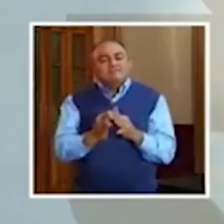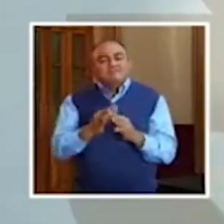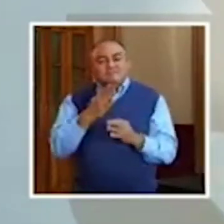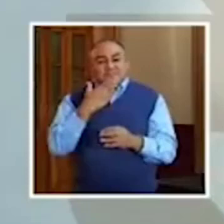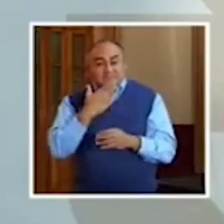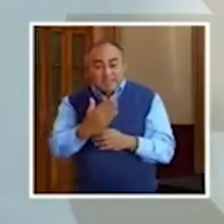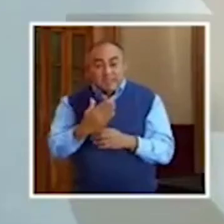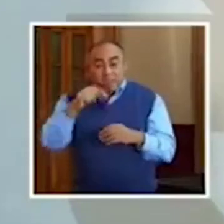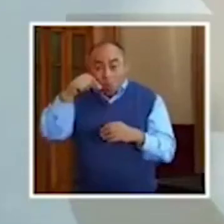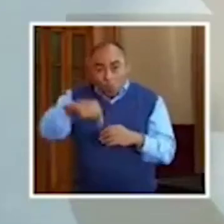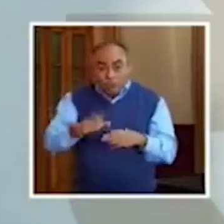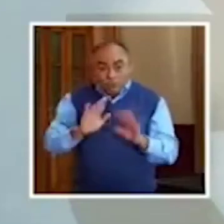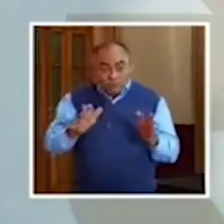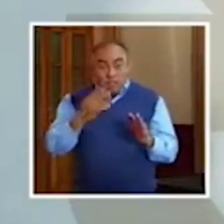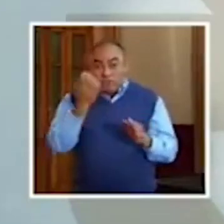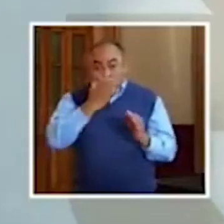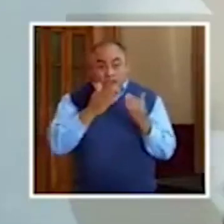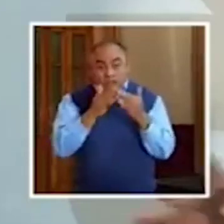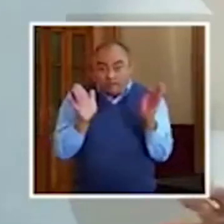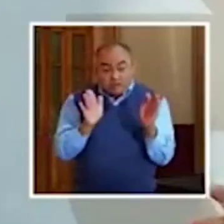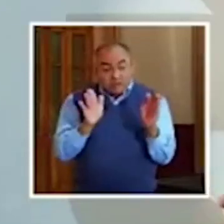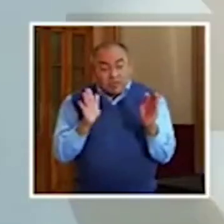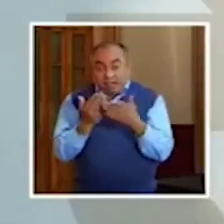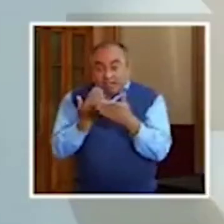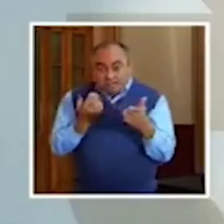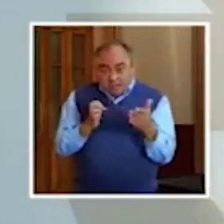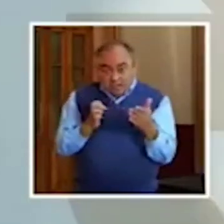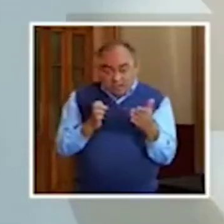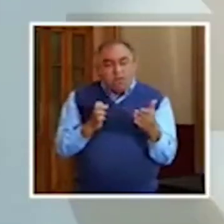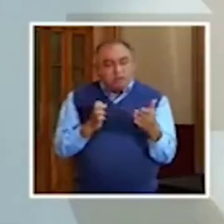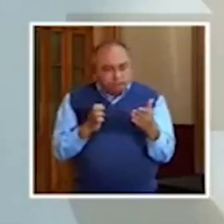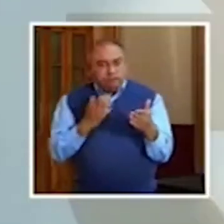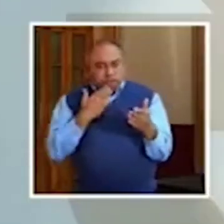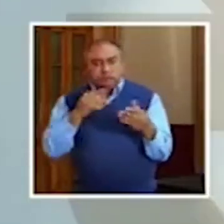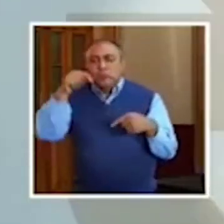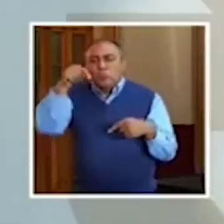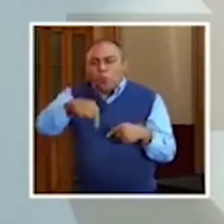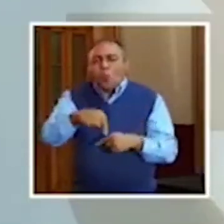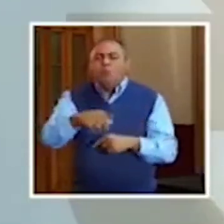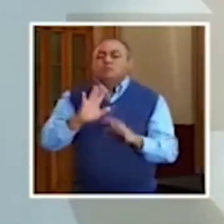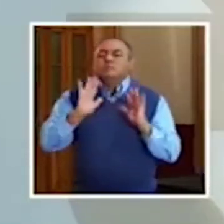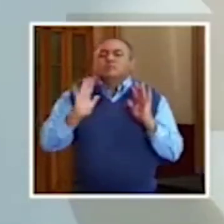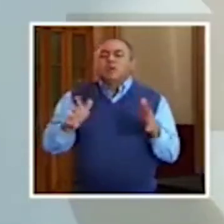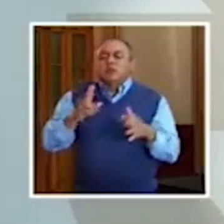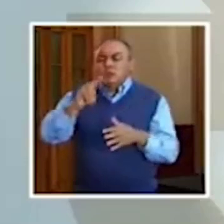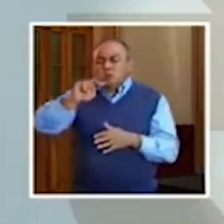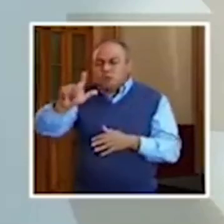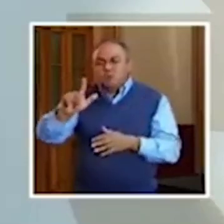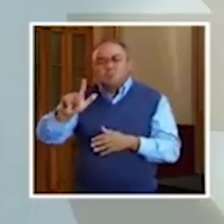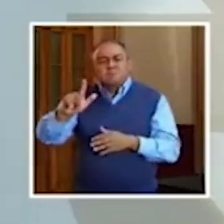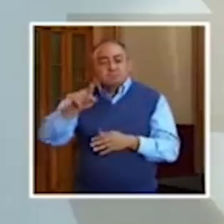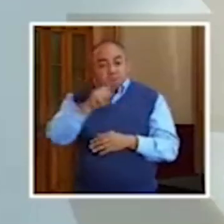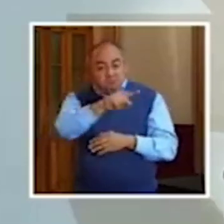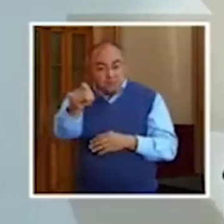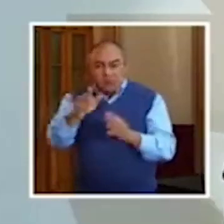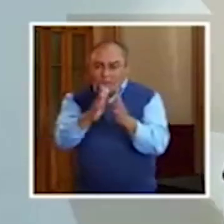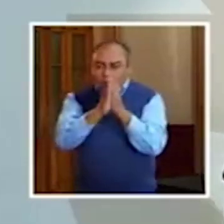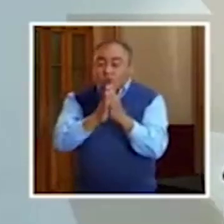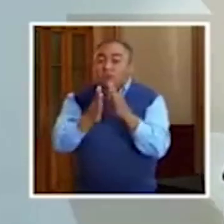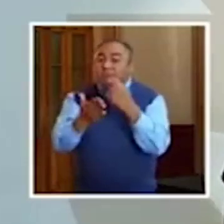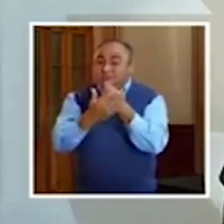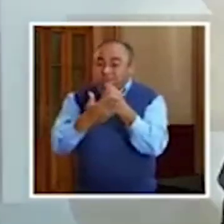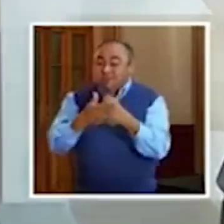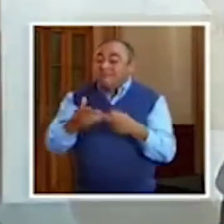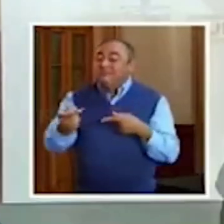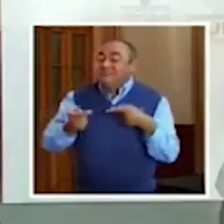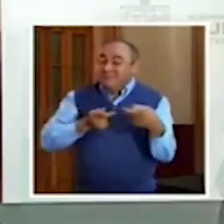permite decirle a todo Nuevo León prepárense, porque si no hay nada extraordinario que aparentemente